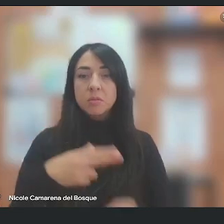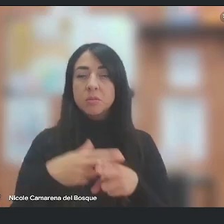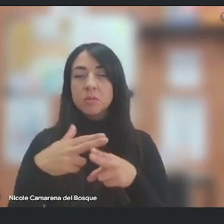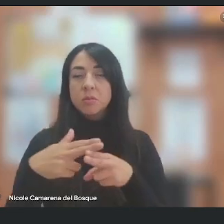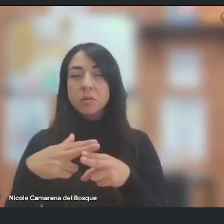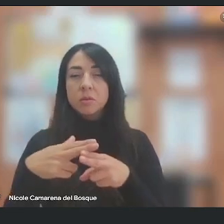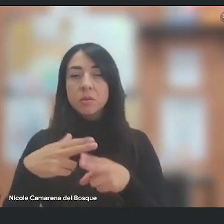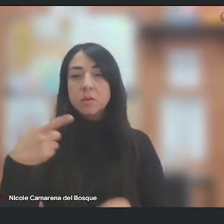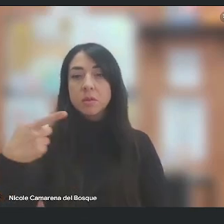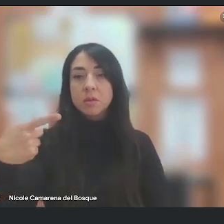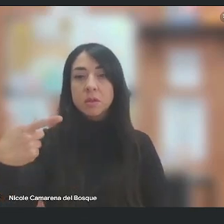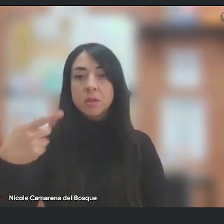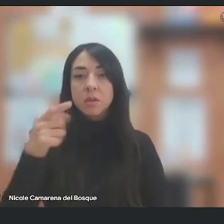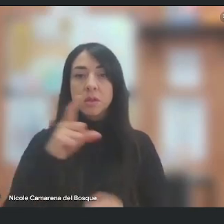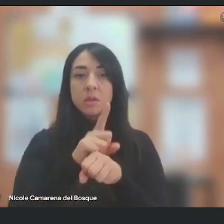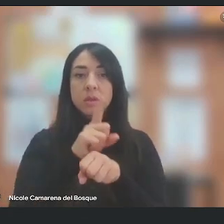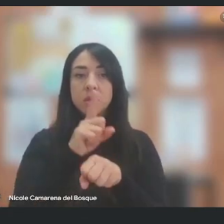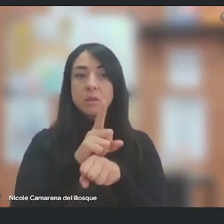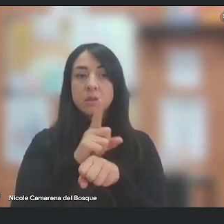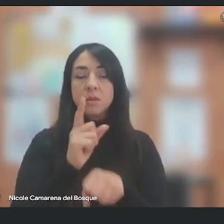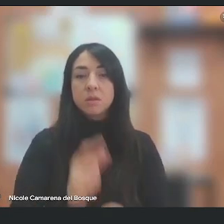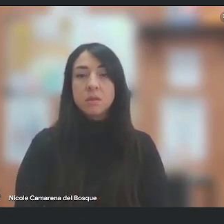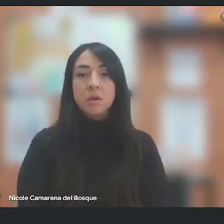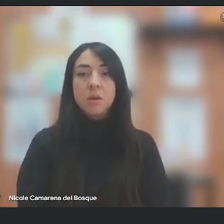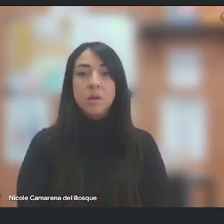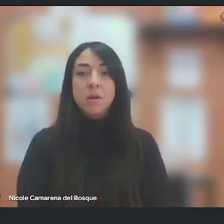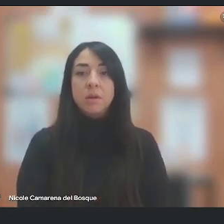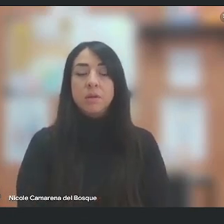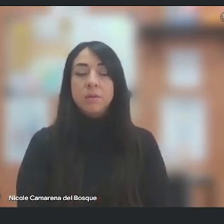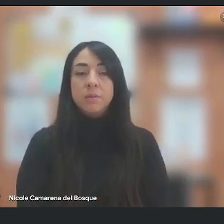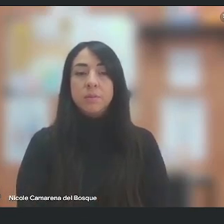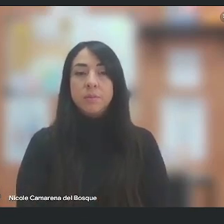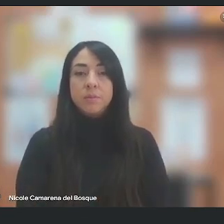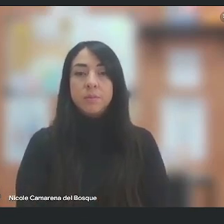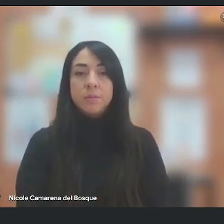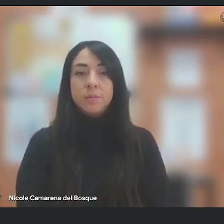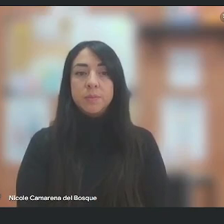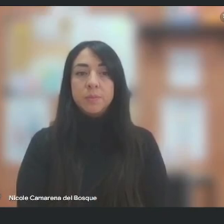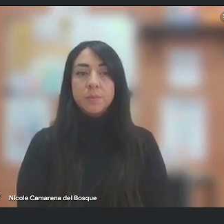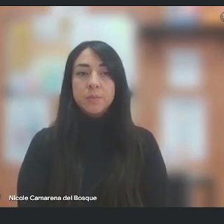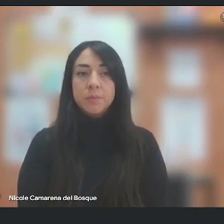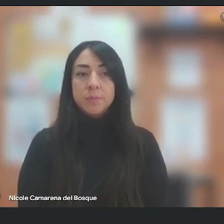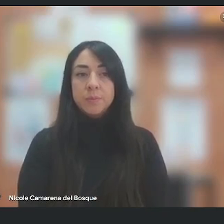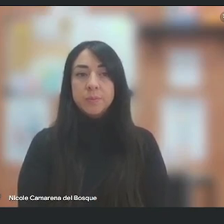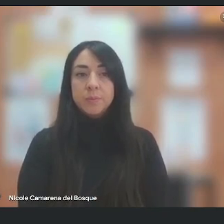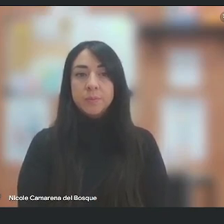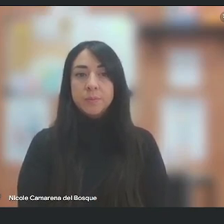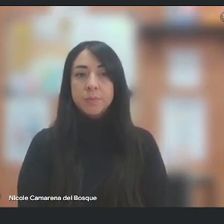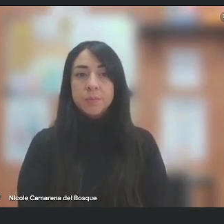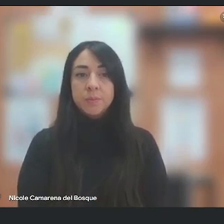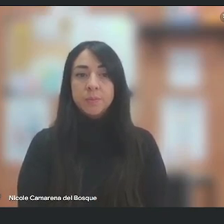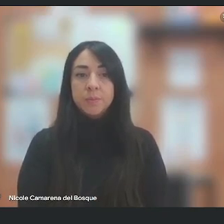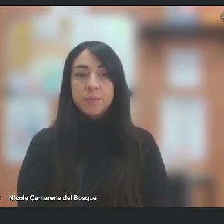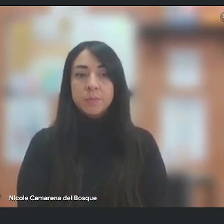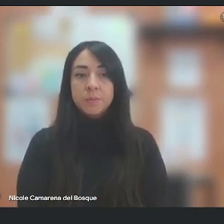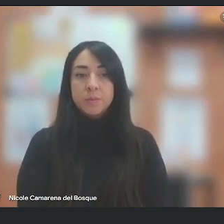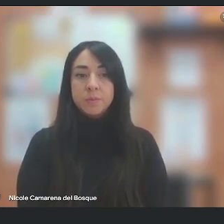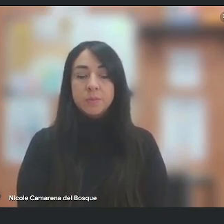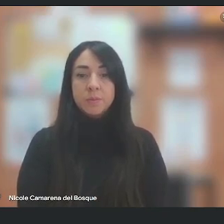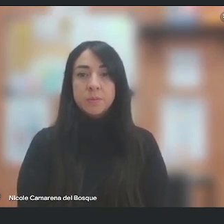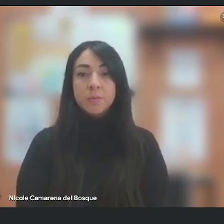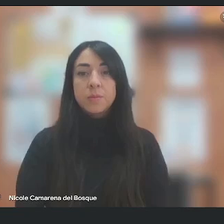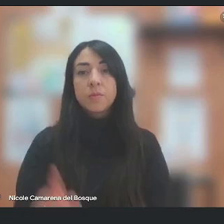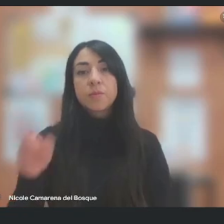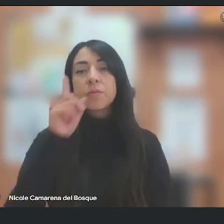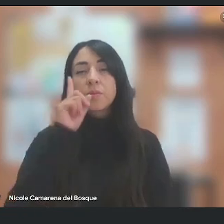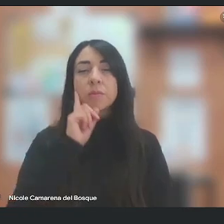posibles efectos durante la menstruación? Bueno, a lo mejor muchos de nosotros, muchas conocemos estos efectos, pero